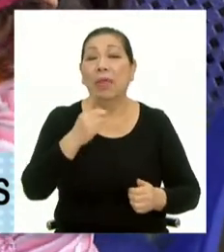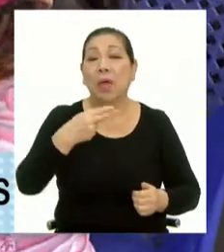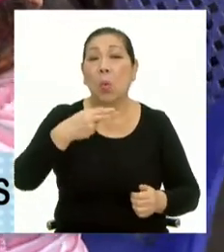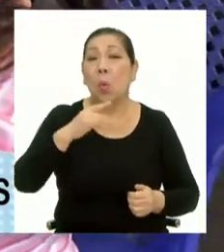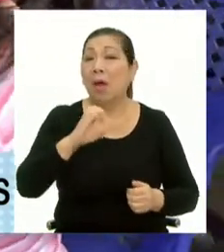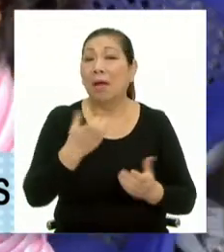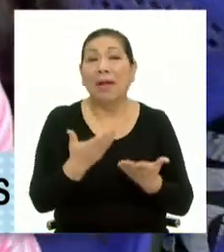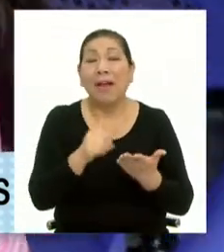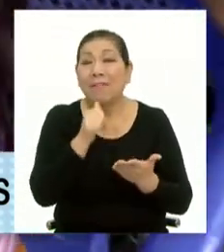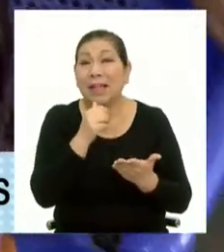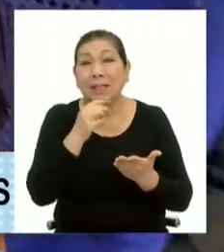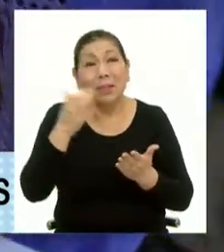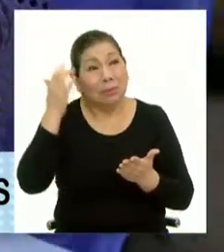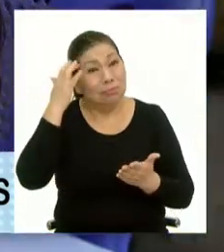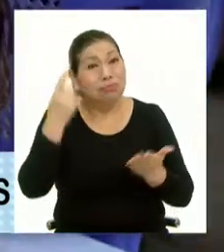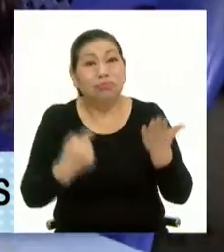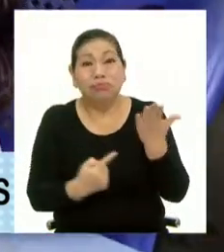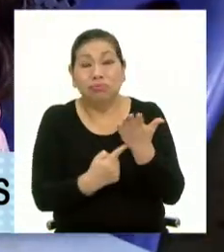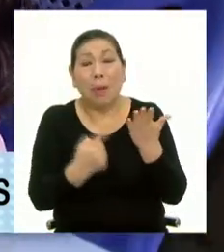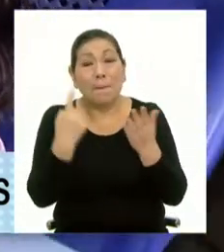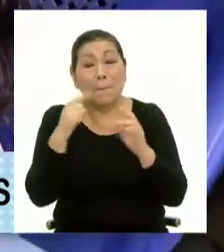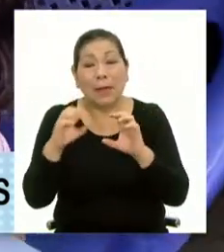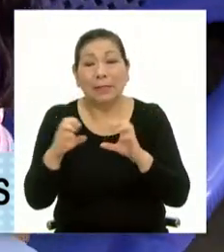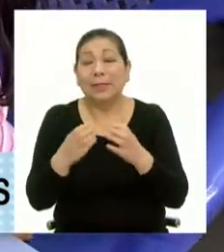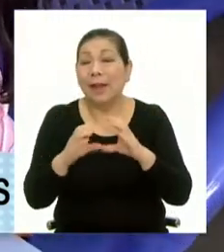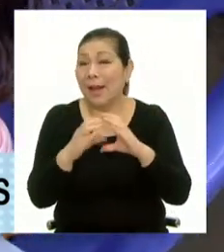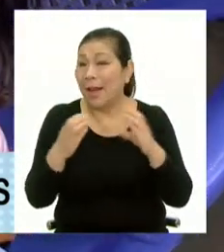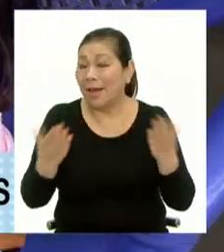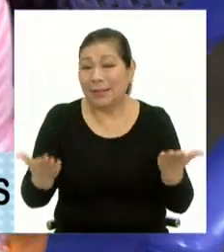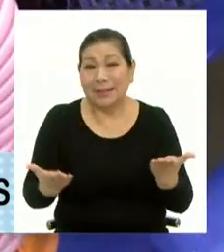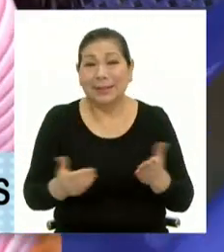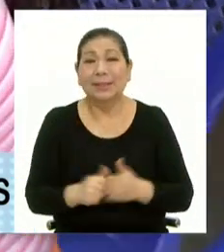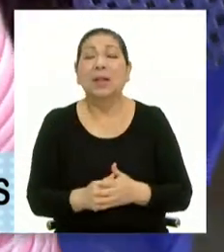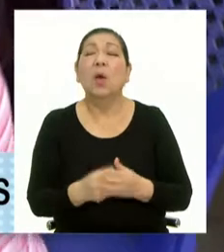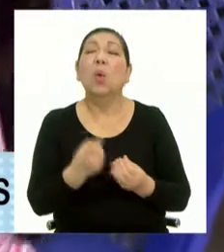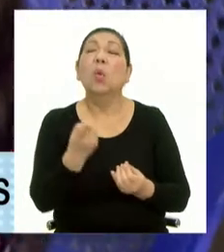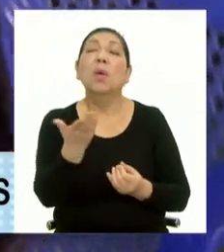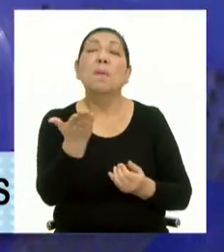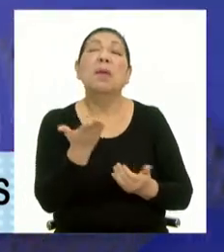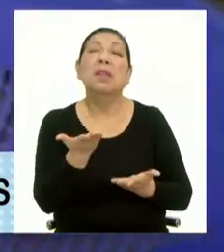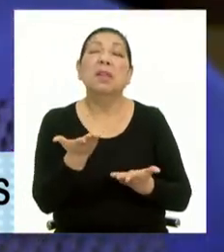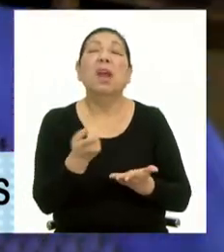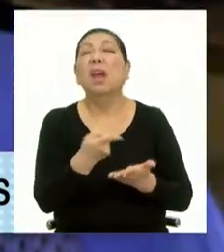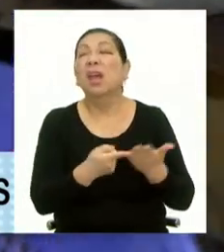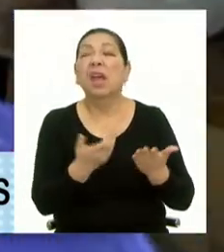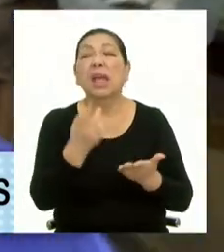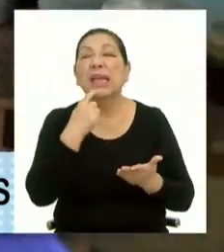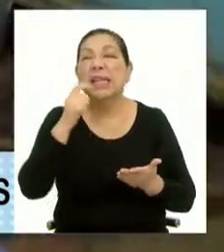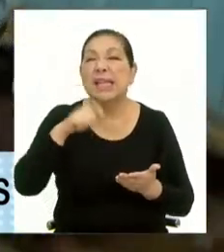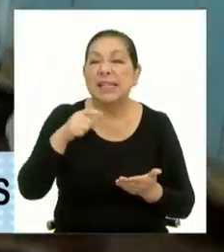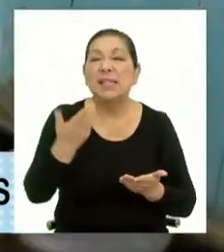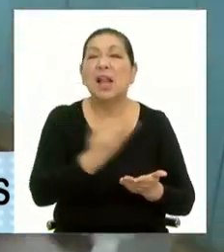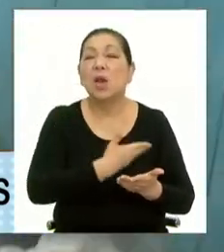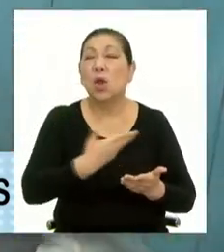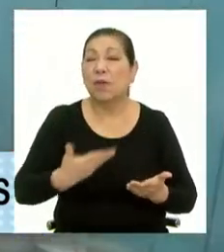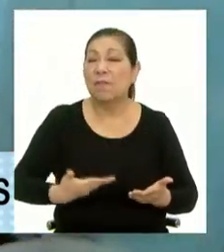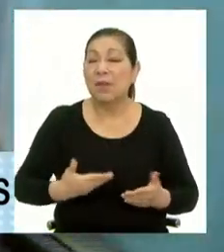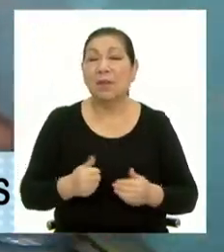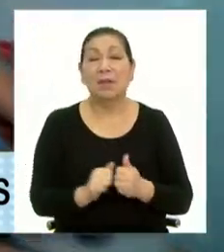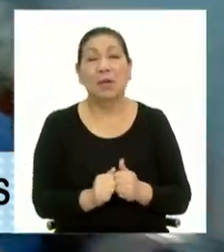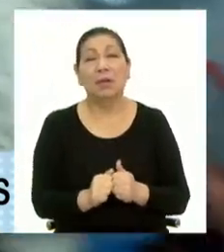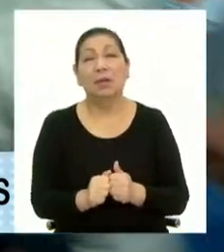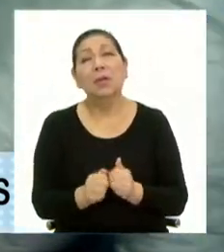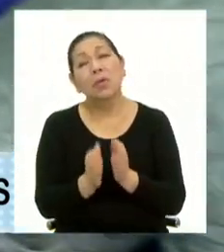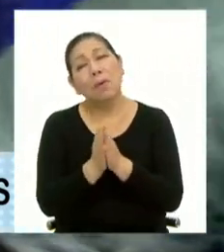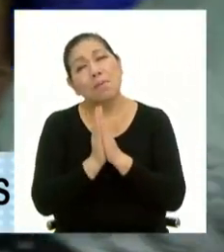no tenemos tanta tecnología como para hacer las clases. ¿Cuál es su pedido directamente al gobierno? Al